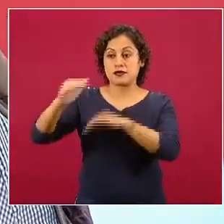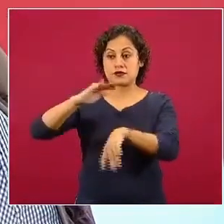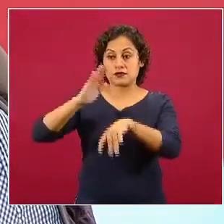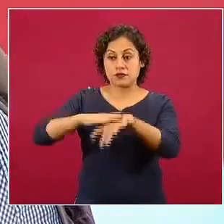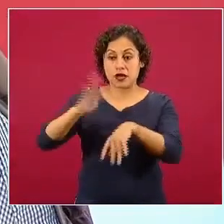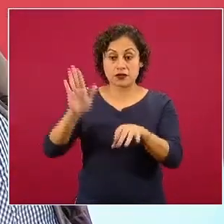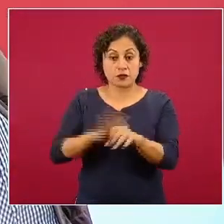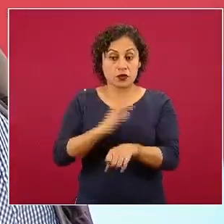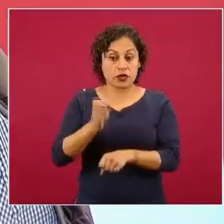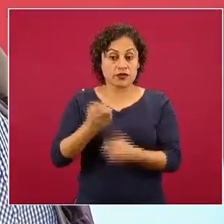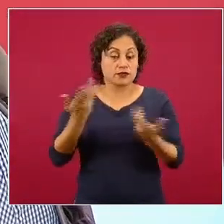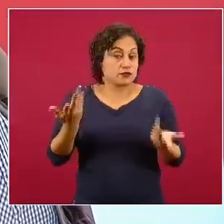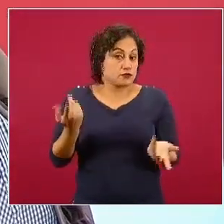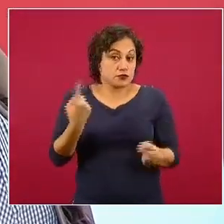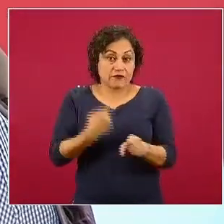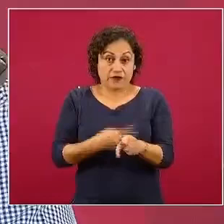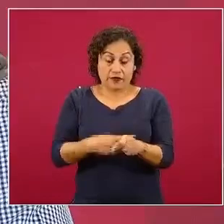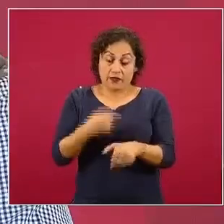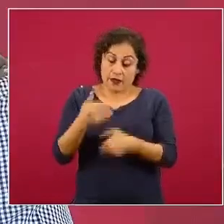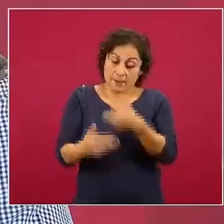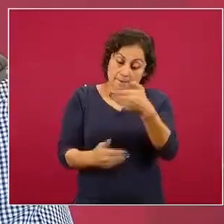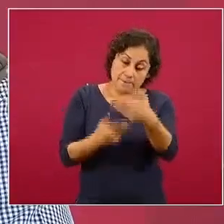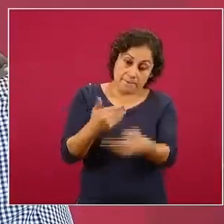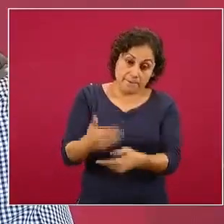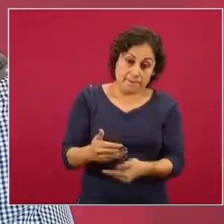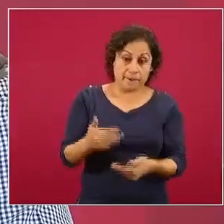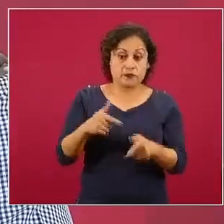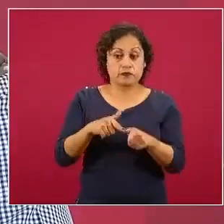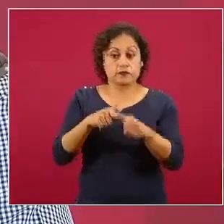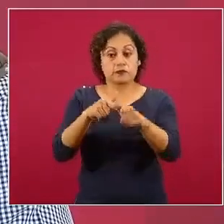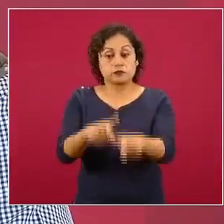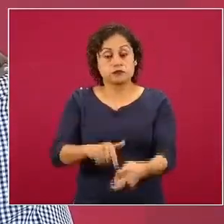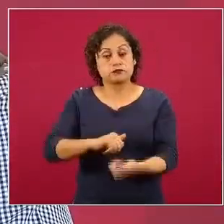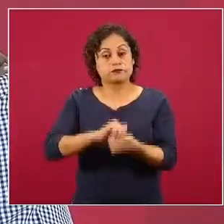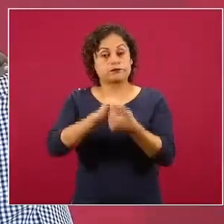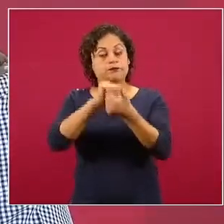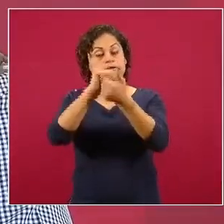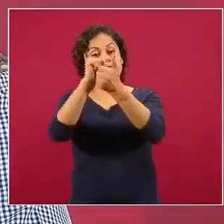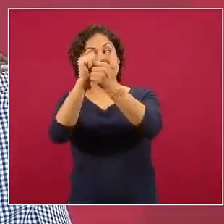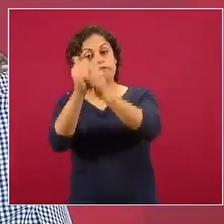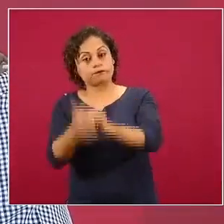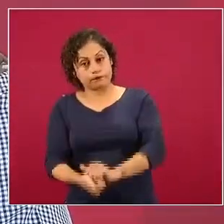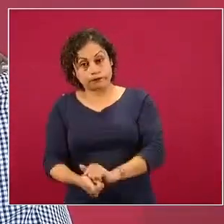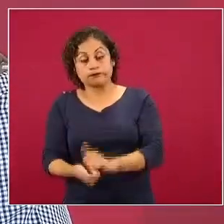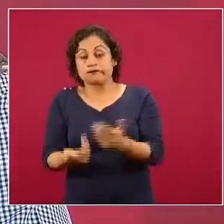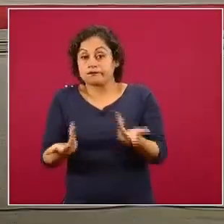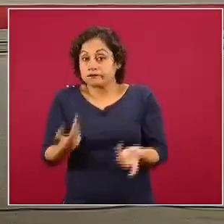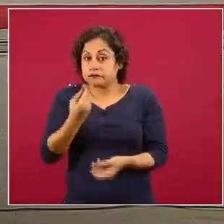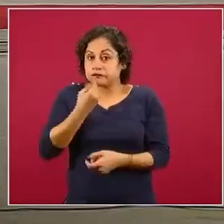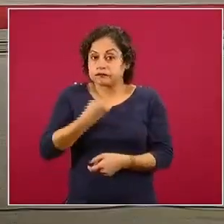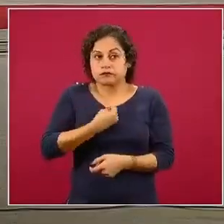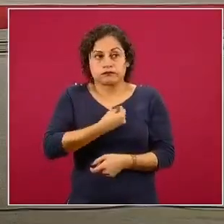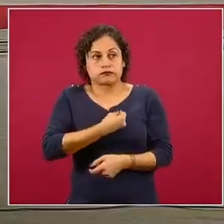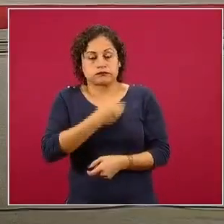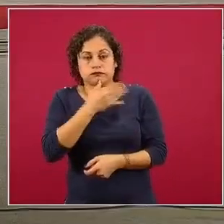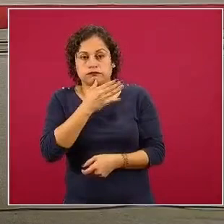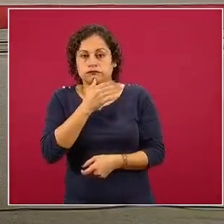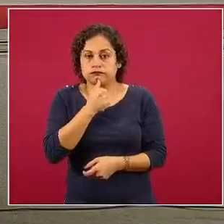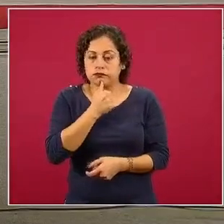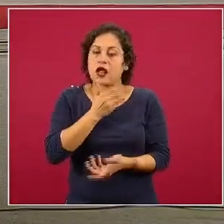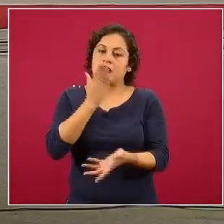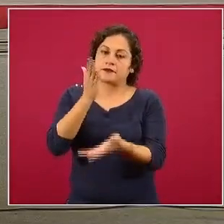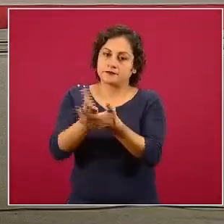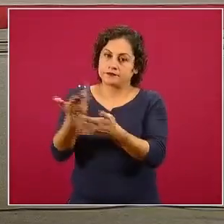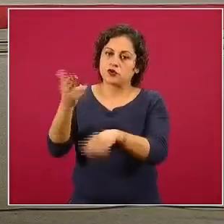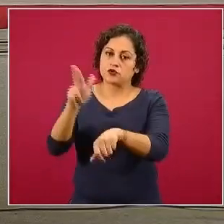va a seguir evolucionando de manera grave y tarde que temprano probablemente estaremos visitando un hospital. Entonces, hay que hacerlo